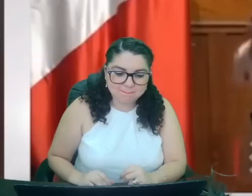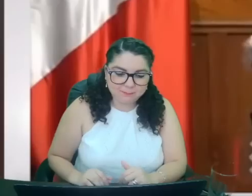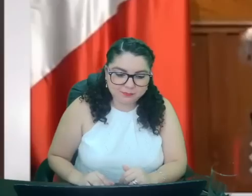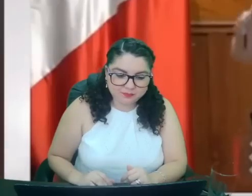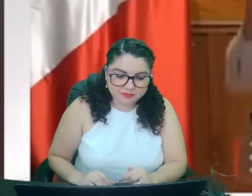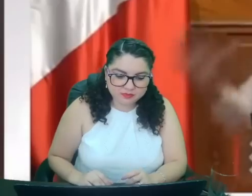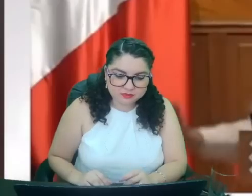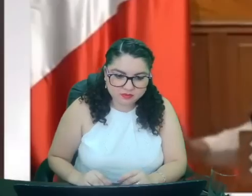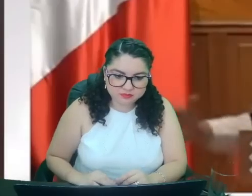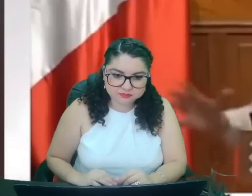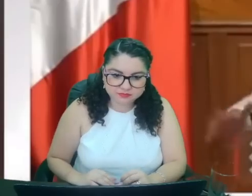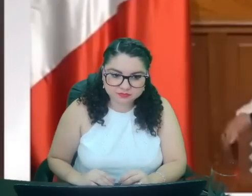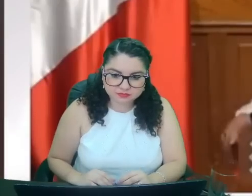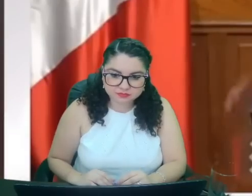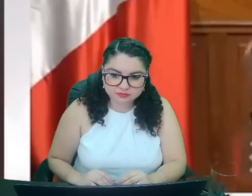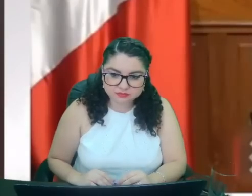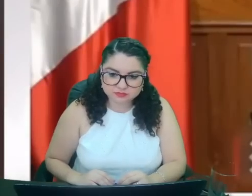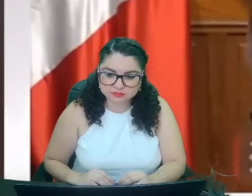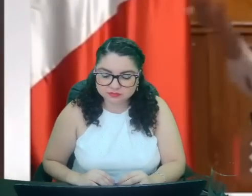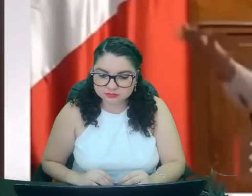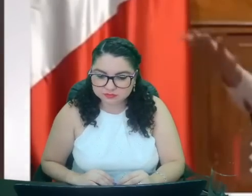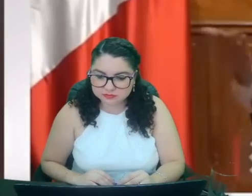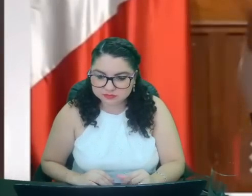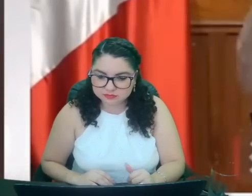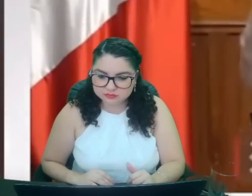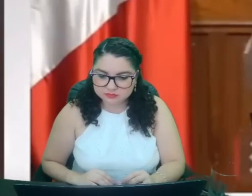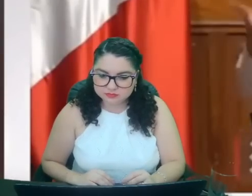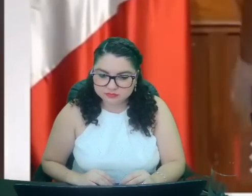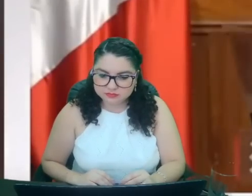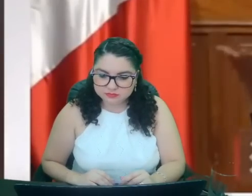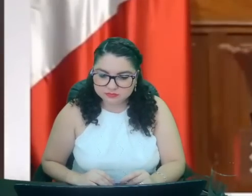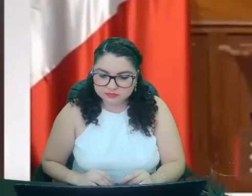perdón por los hombres, pero es la verdad. Bueno, aquí lo hemos visto. Y